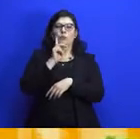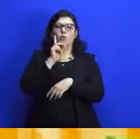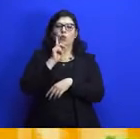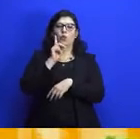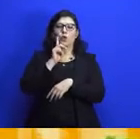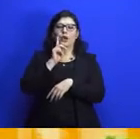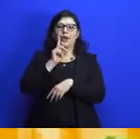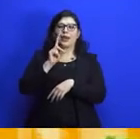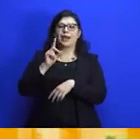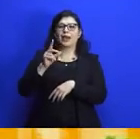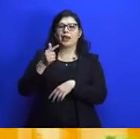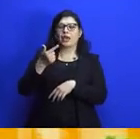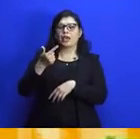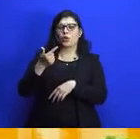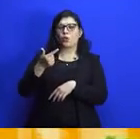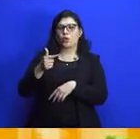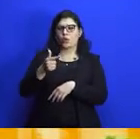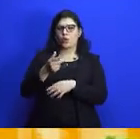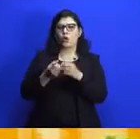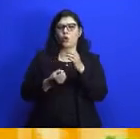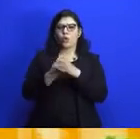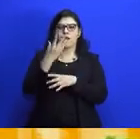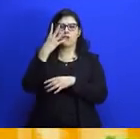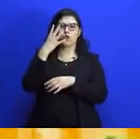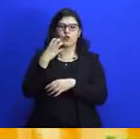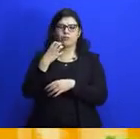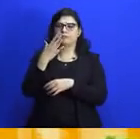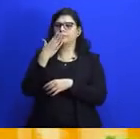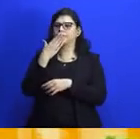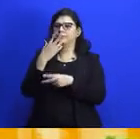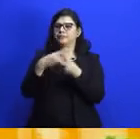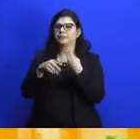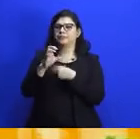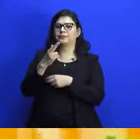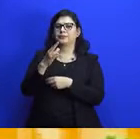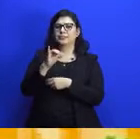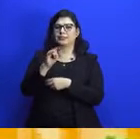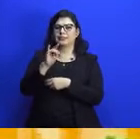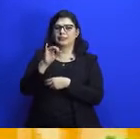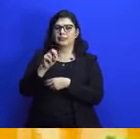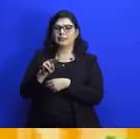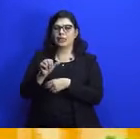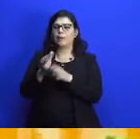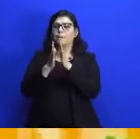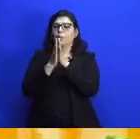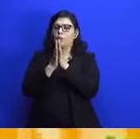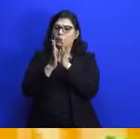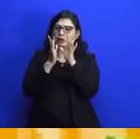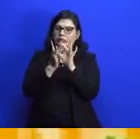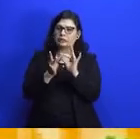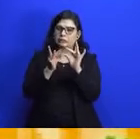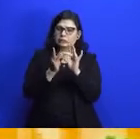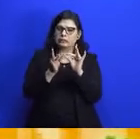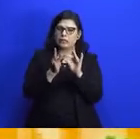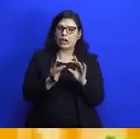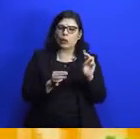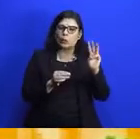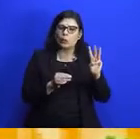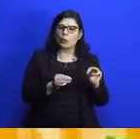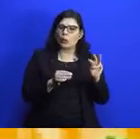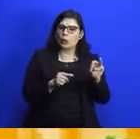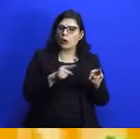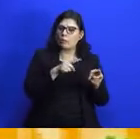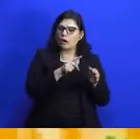del municipio de Guadalupe, en Nuevo León. Bienvenida, Cristina. Por favor, cuéntanos acerca de las acciones que se están llevando a cabo